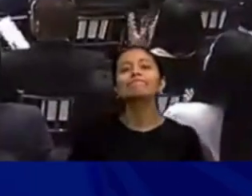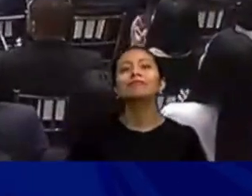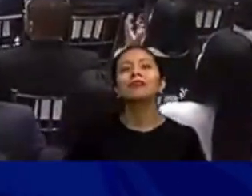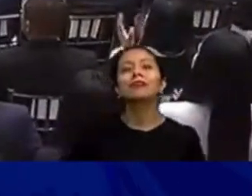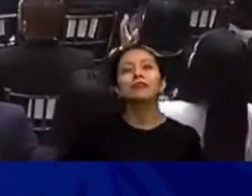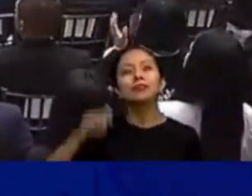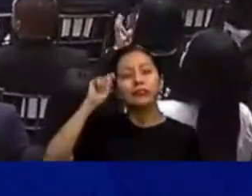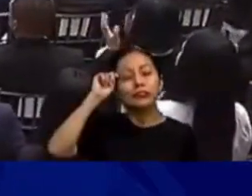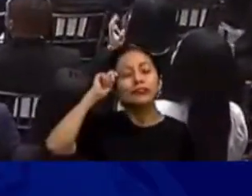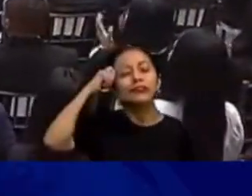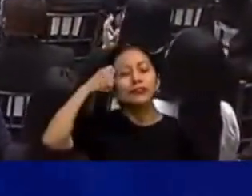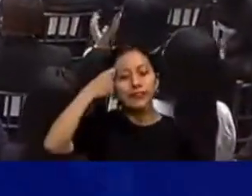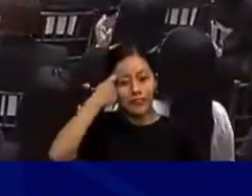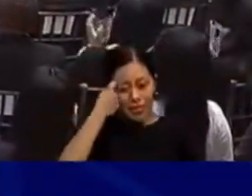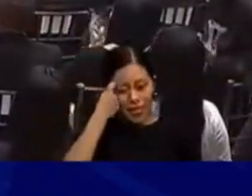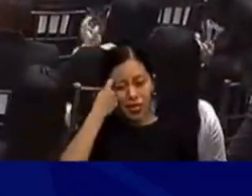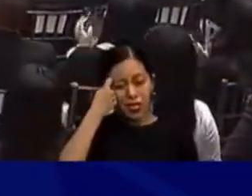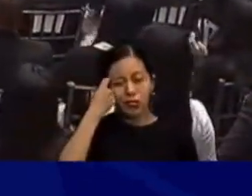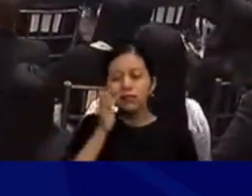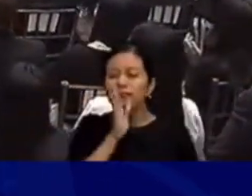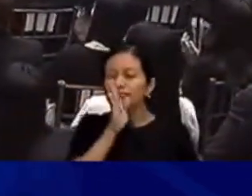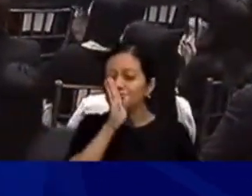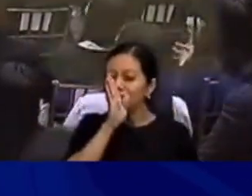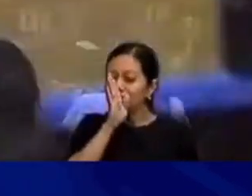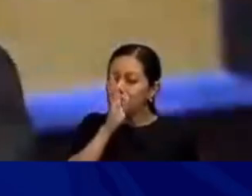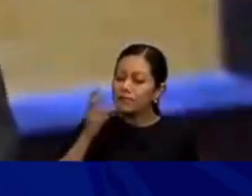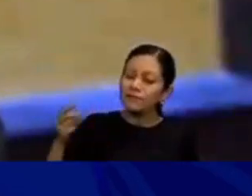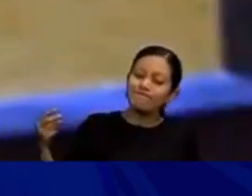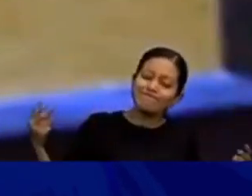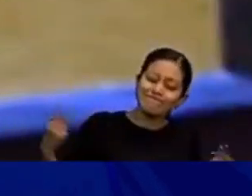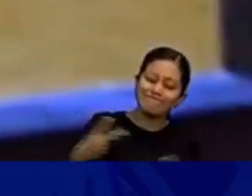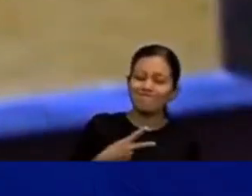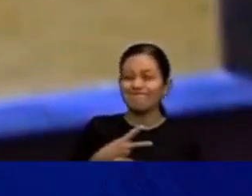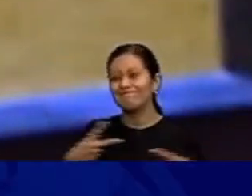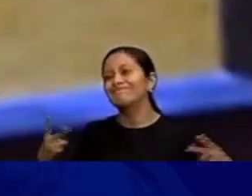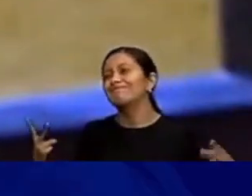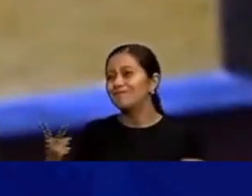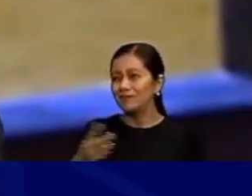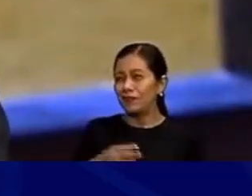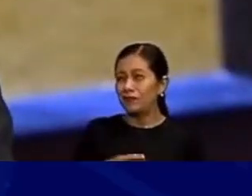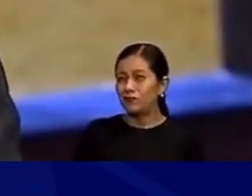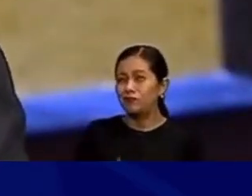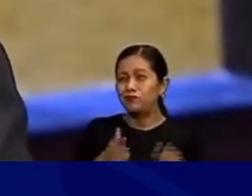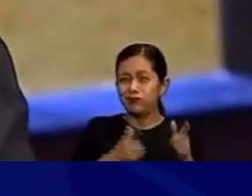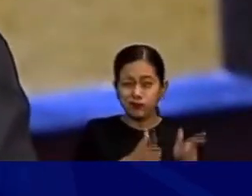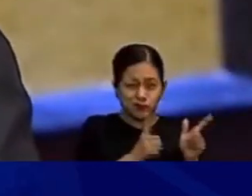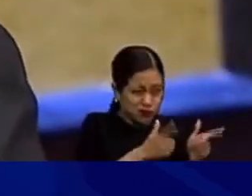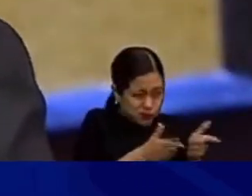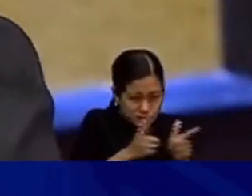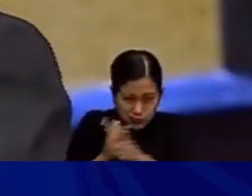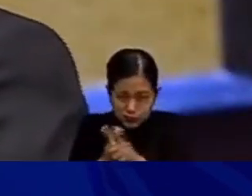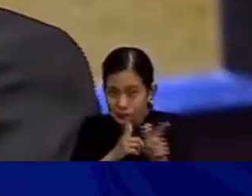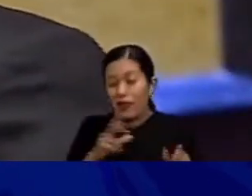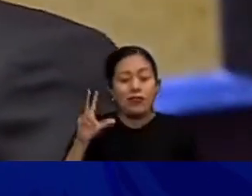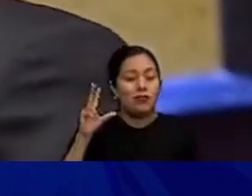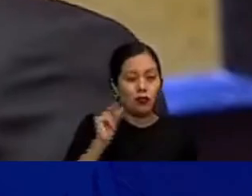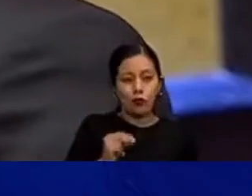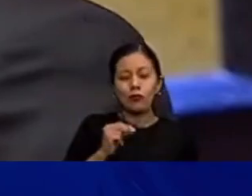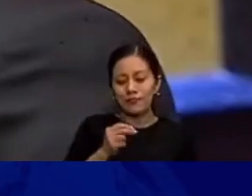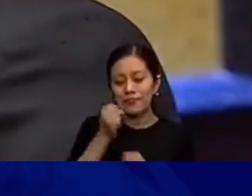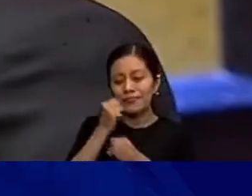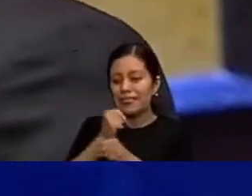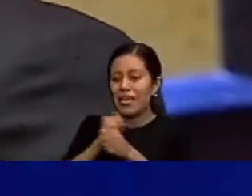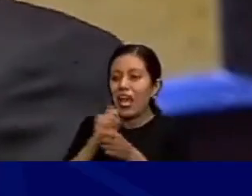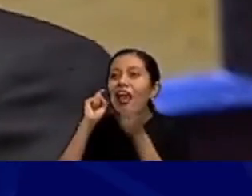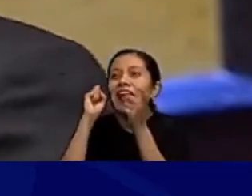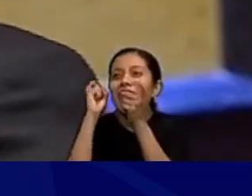Recordando siempre que la inseguridad no solo la combatimos con balas, sino con obra social, atendiendo a quienes más nos necesitan. La transformación